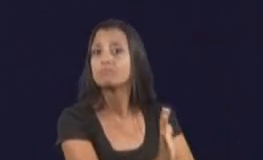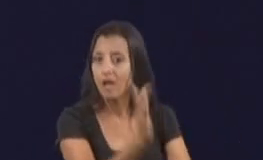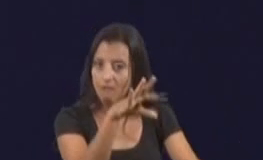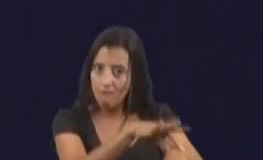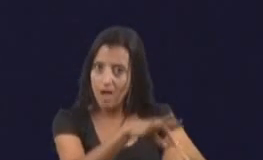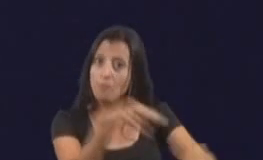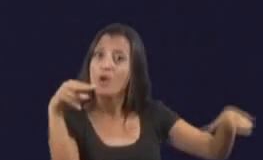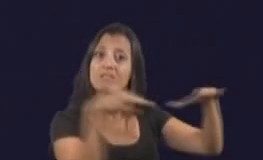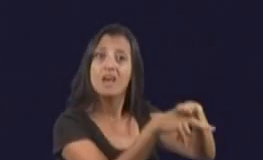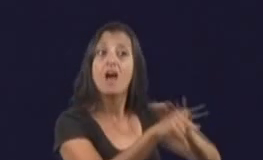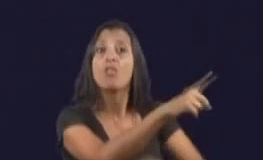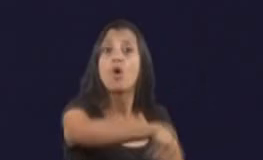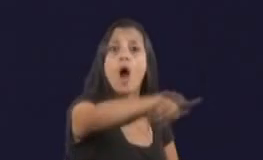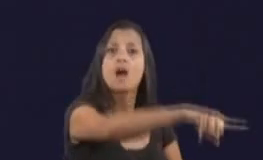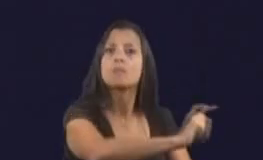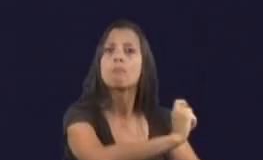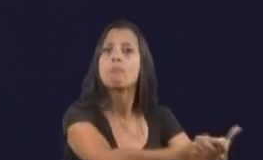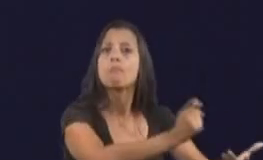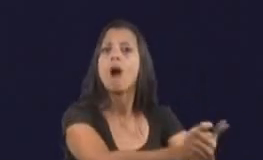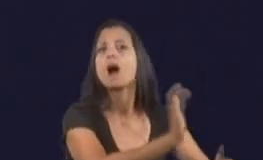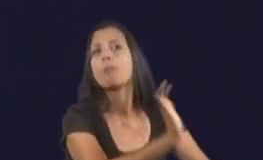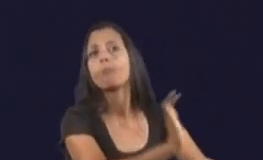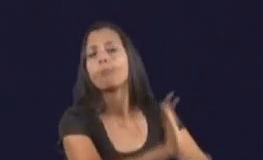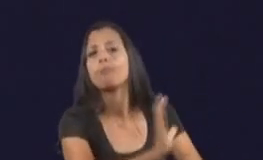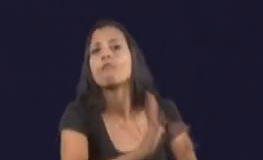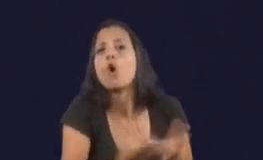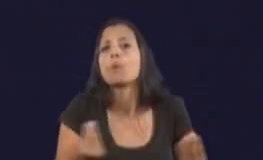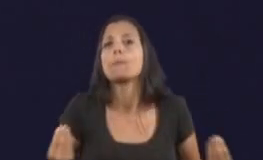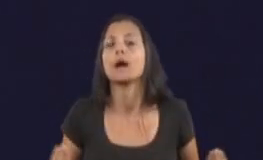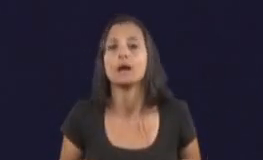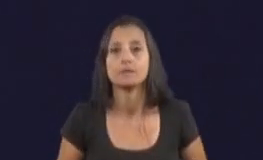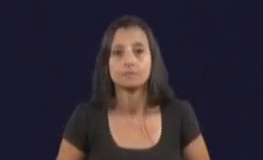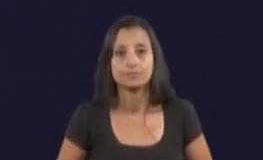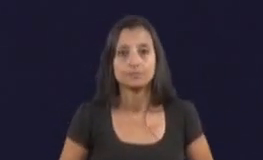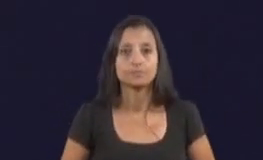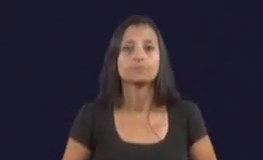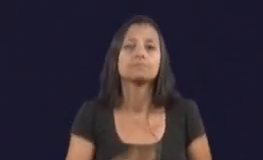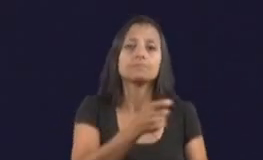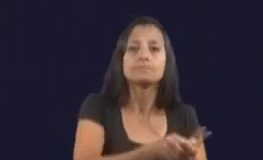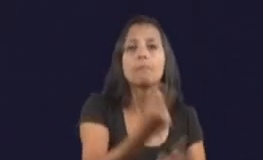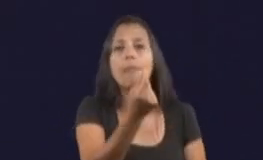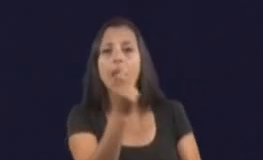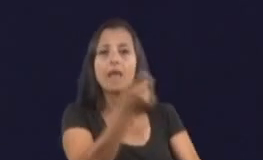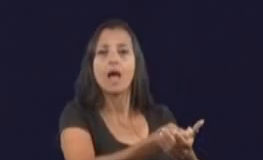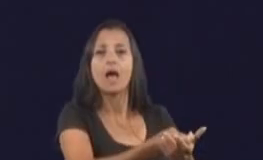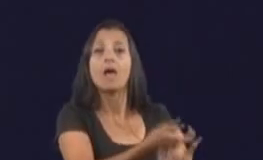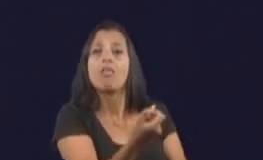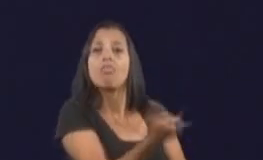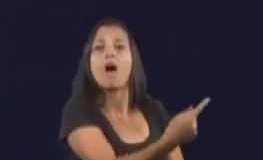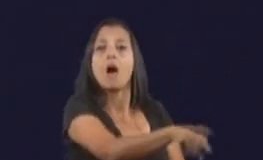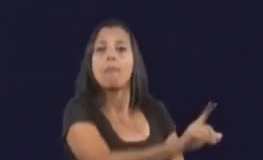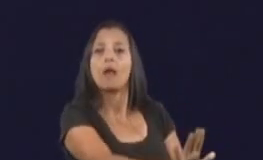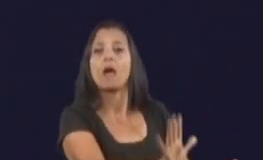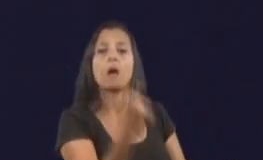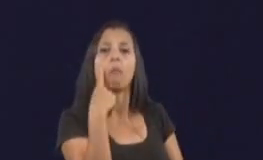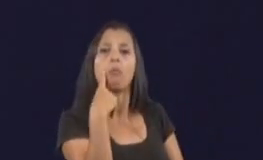lepra, se les pagaba una especie de monto de dinero para su subsistencia,